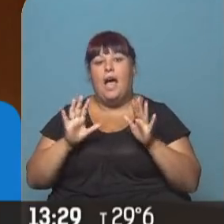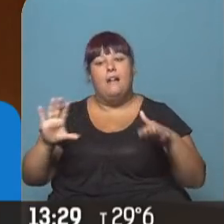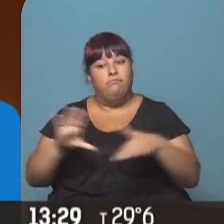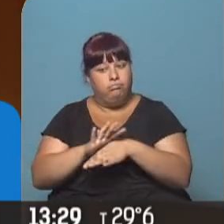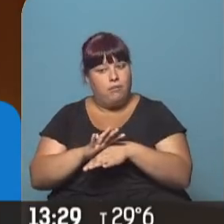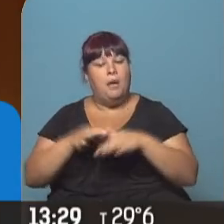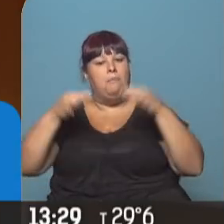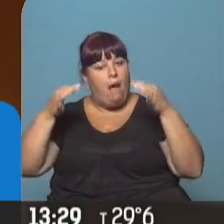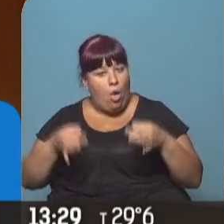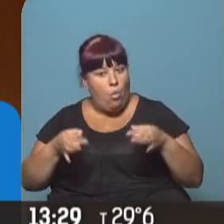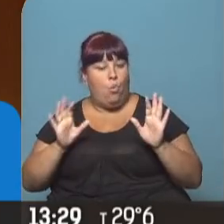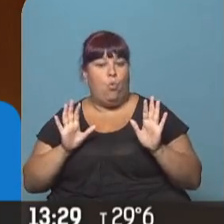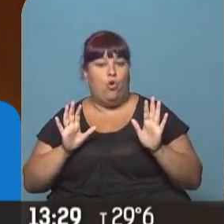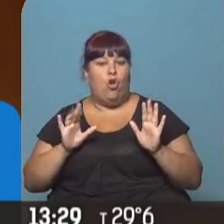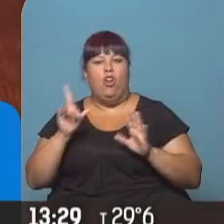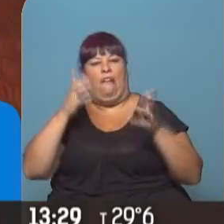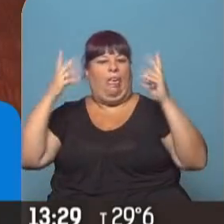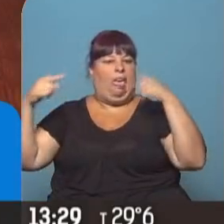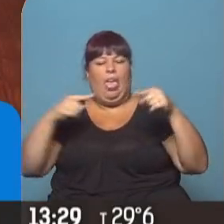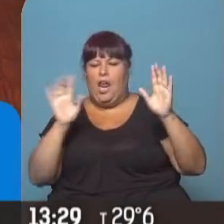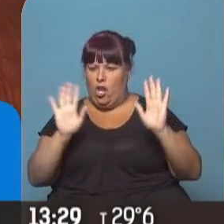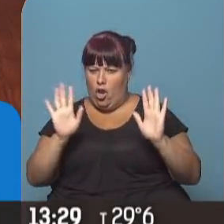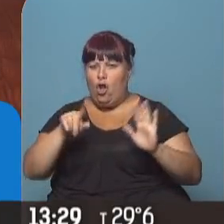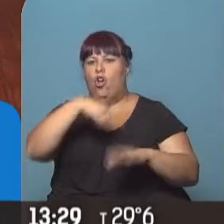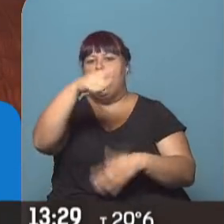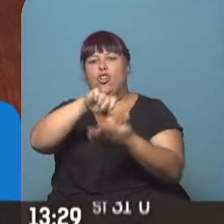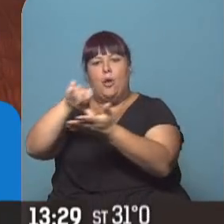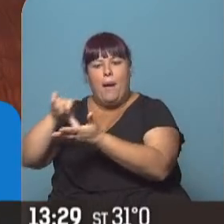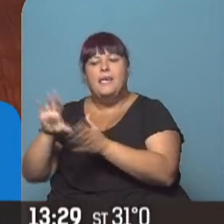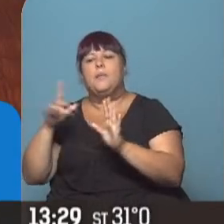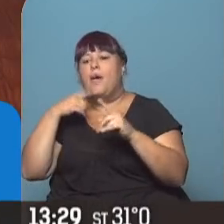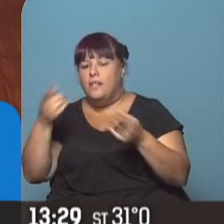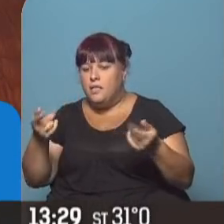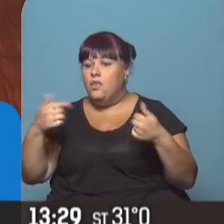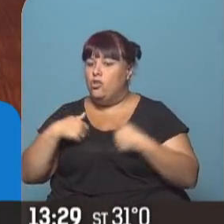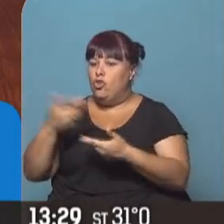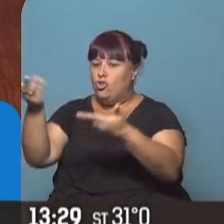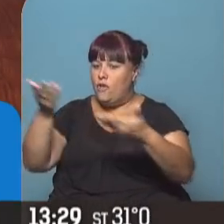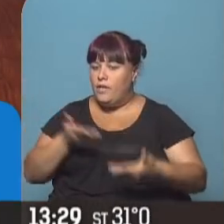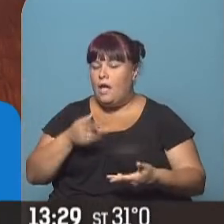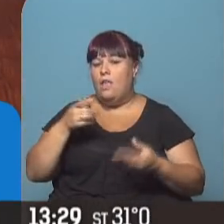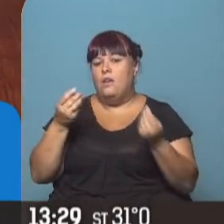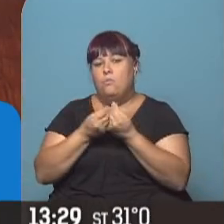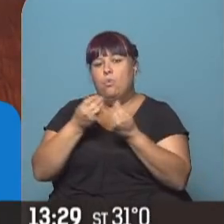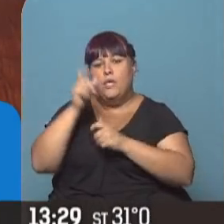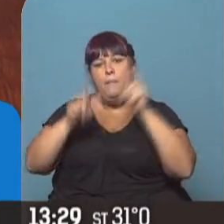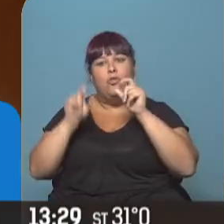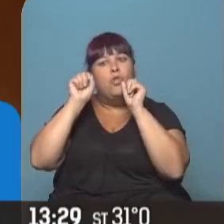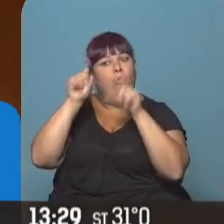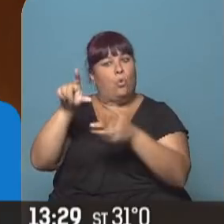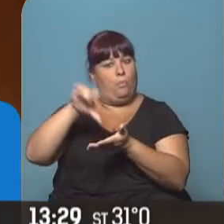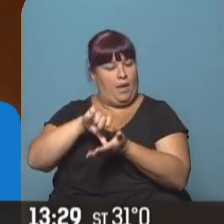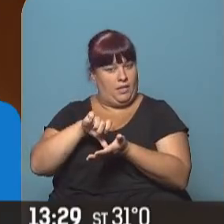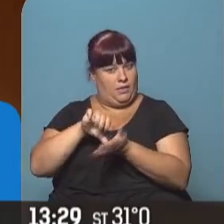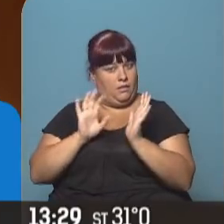efectivo, maduro y no histérico con los otros países para decir, estamos recibiendo una cantidad importante de